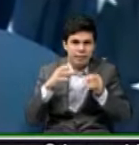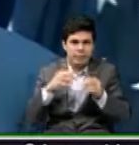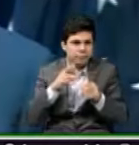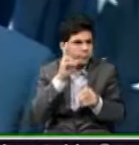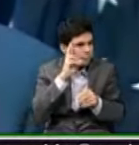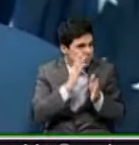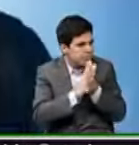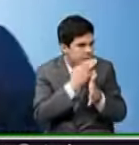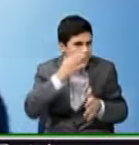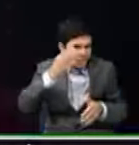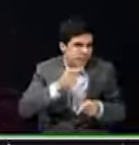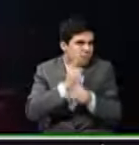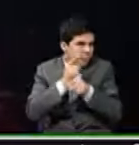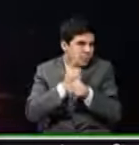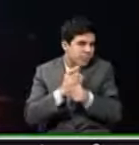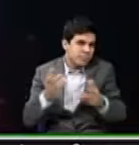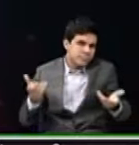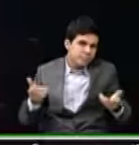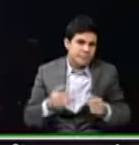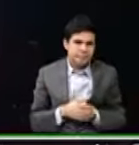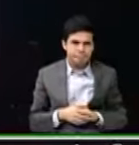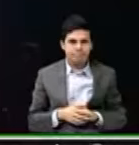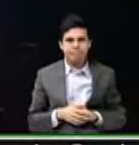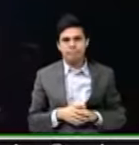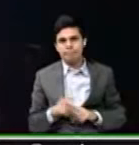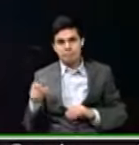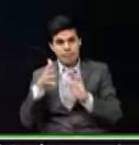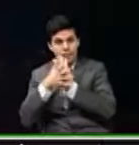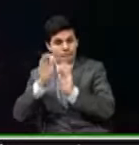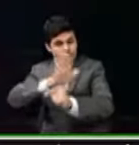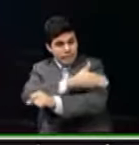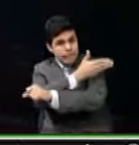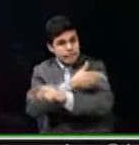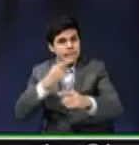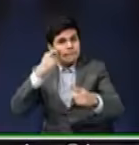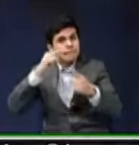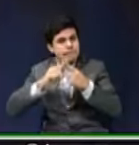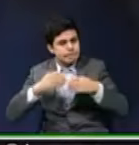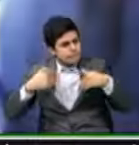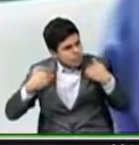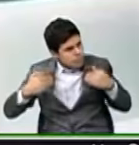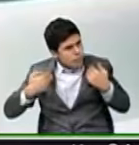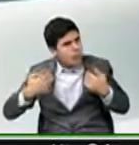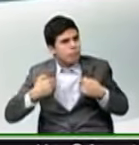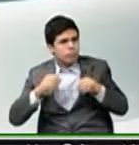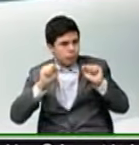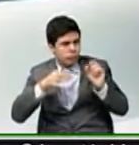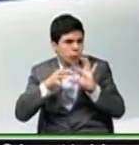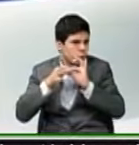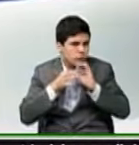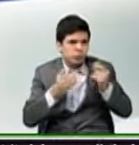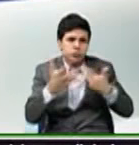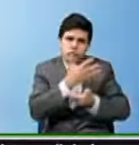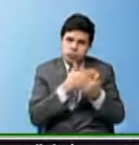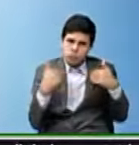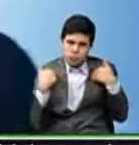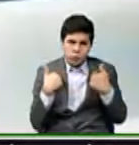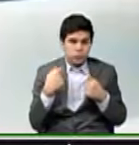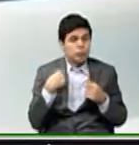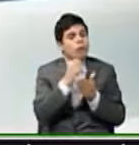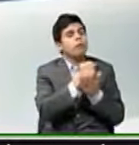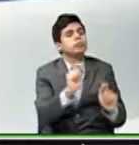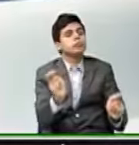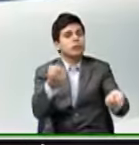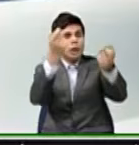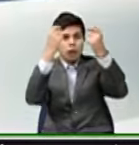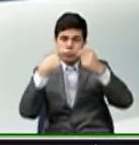sentido que sea así. Creo que la música es para divertirse, es para que la gente tenga un buen rato. No soy un salvador y no